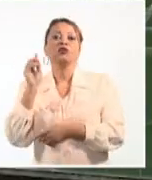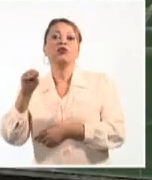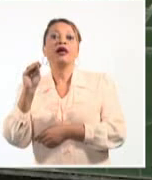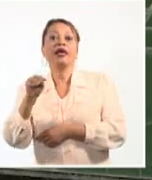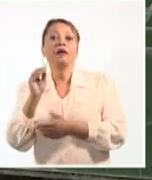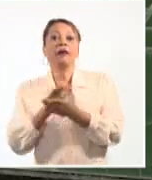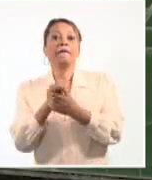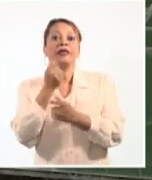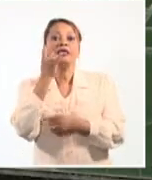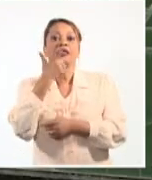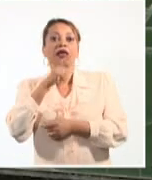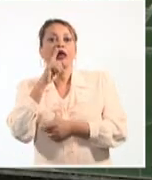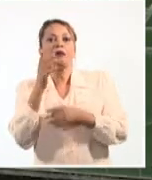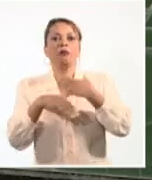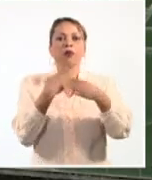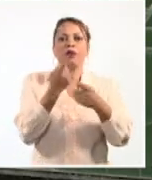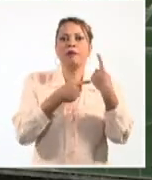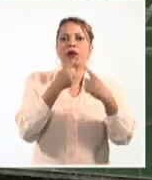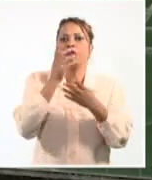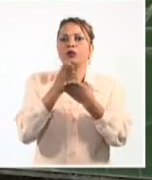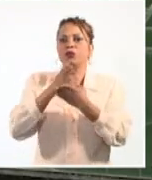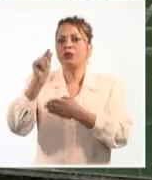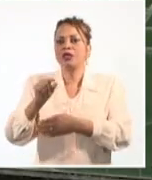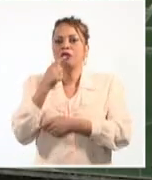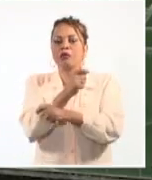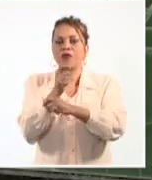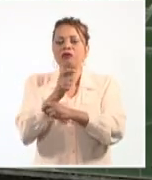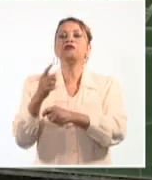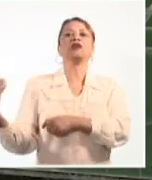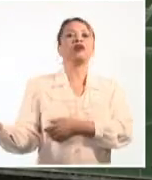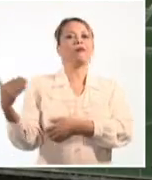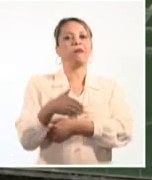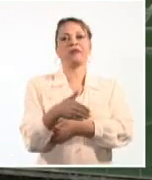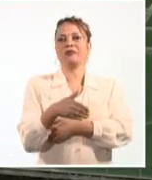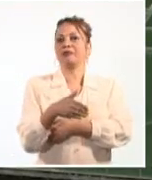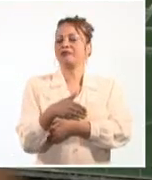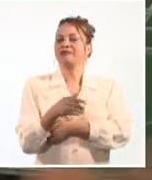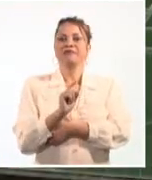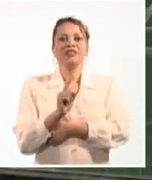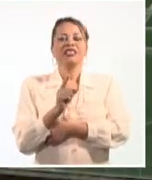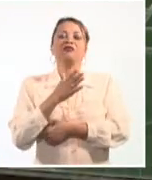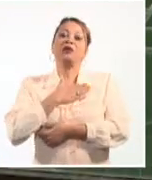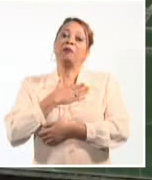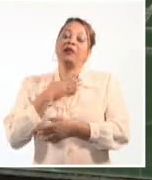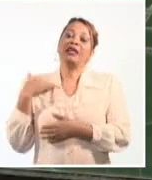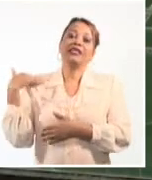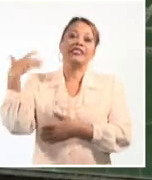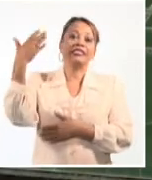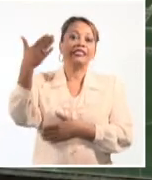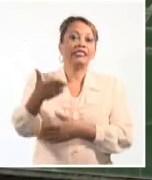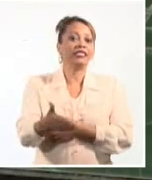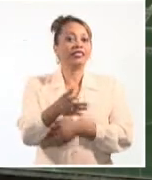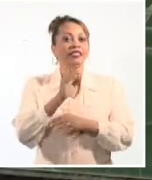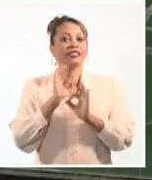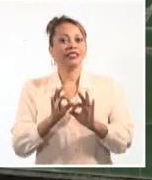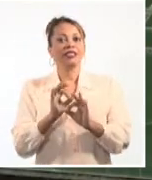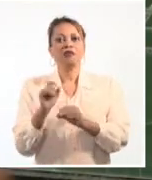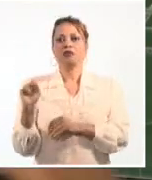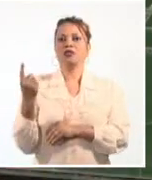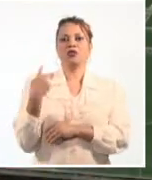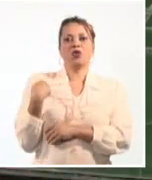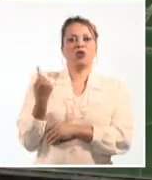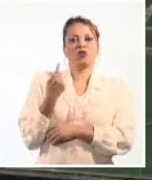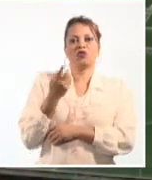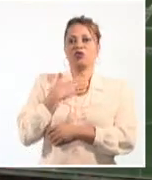con el solfeo, con un estudiante, con un profesor, y ahí está ella como la primera. De verdad espero que nos dure muchos años más, no solo a nosotros, sino